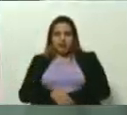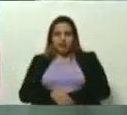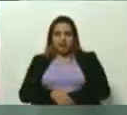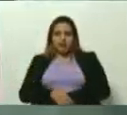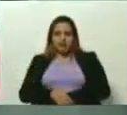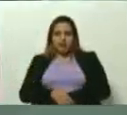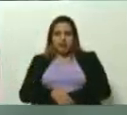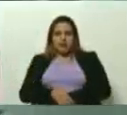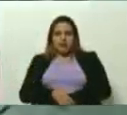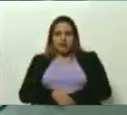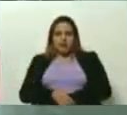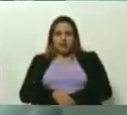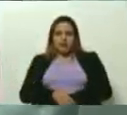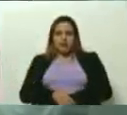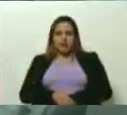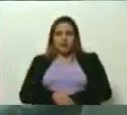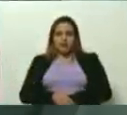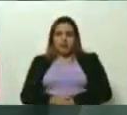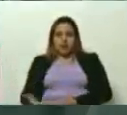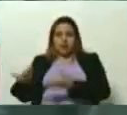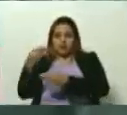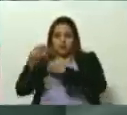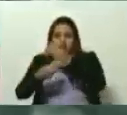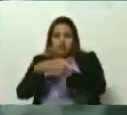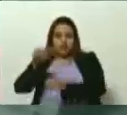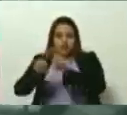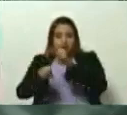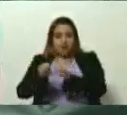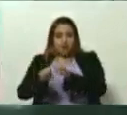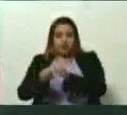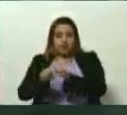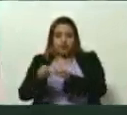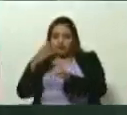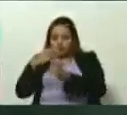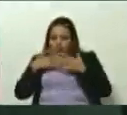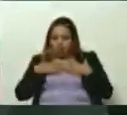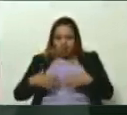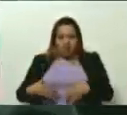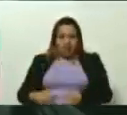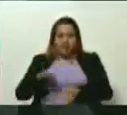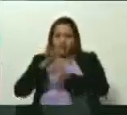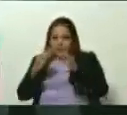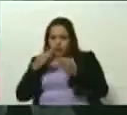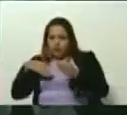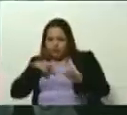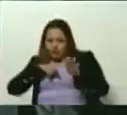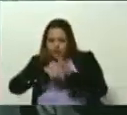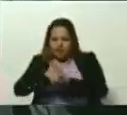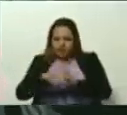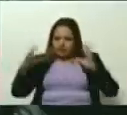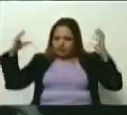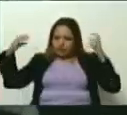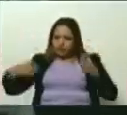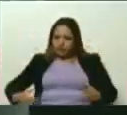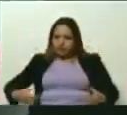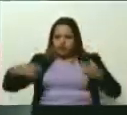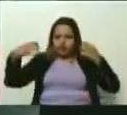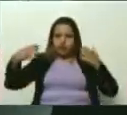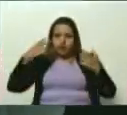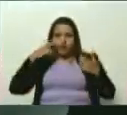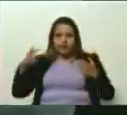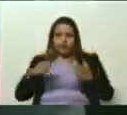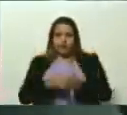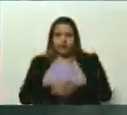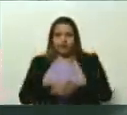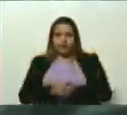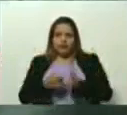la requisa de no invasiva, donde los familiares pueden ingresar, ingresa. Ajá, aquí ven. Vamos a activar